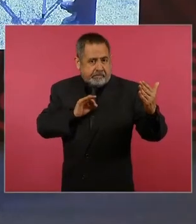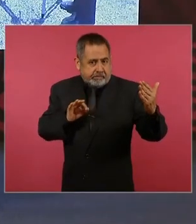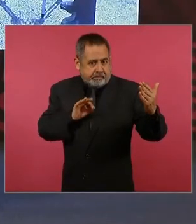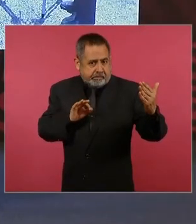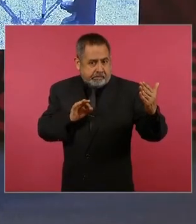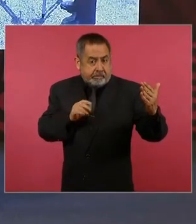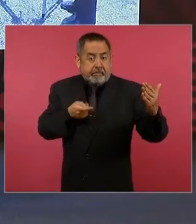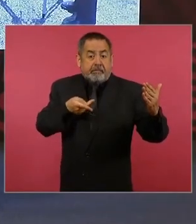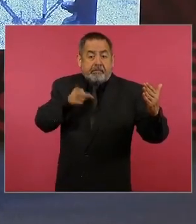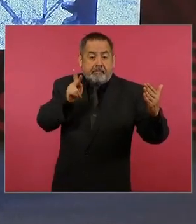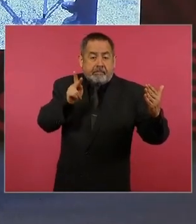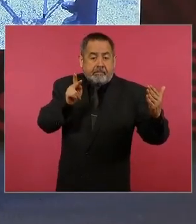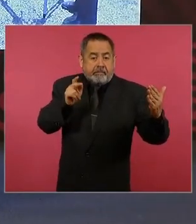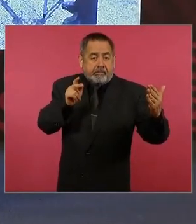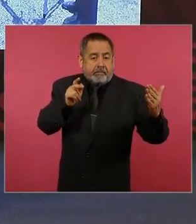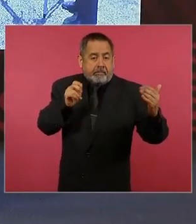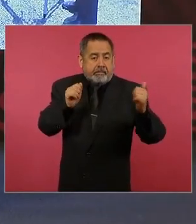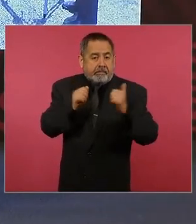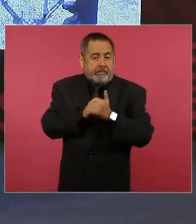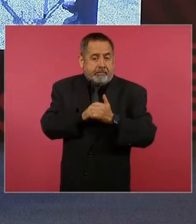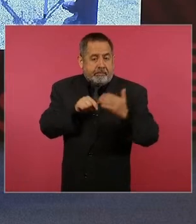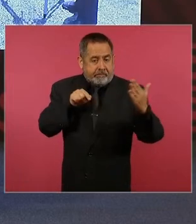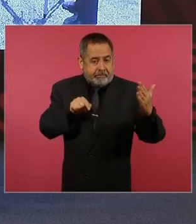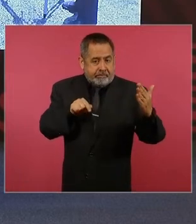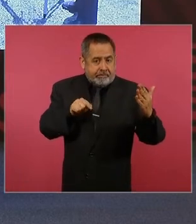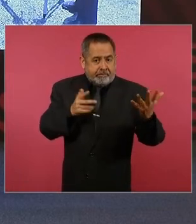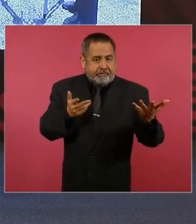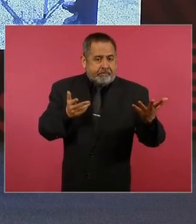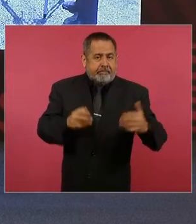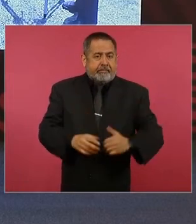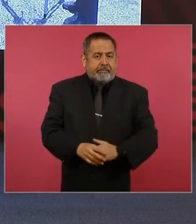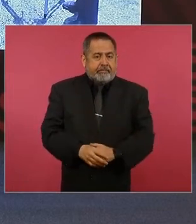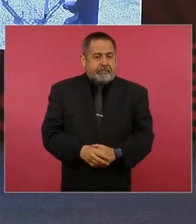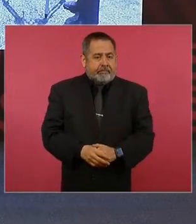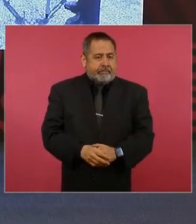este embudo, no se puede ver. Entonces,